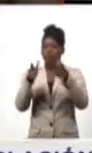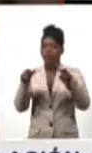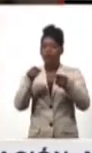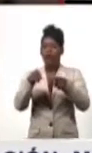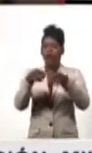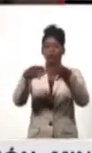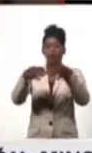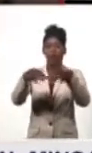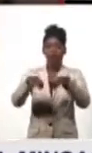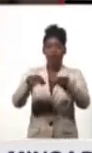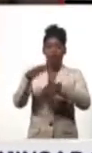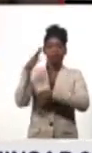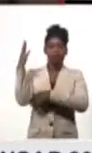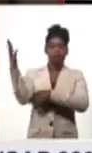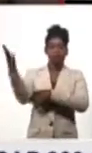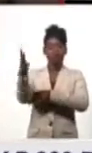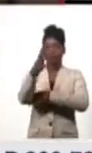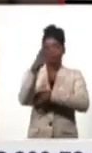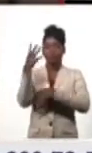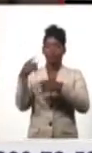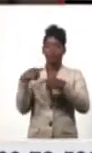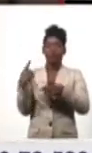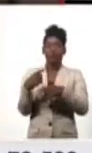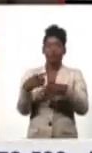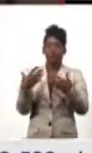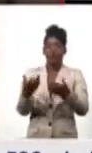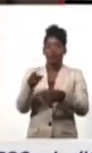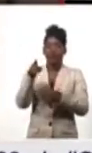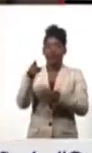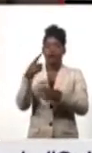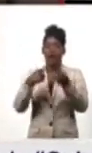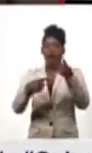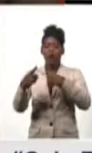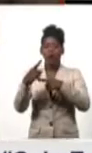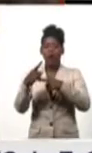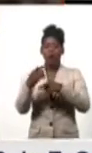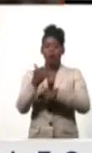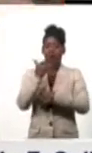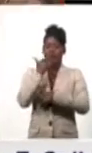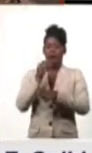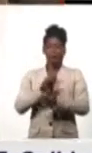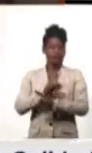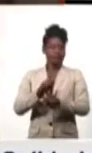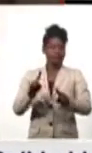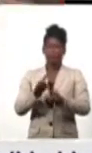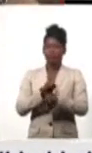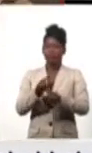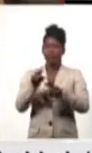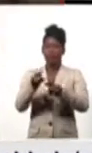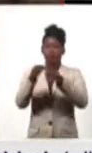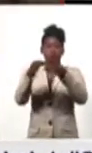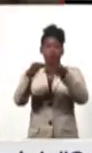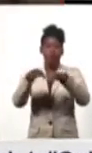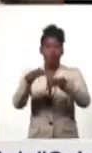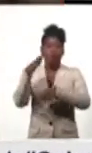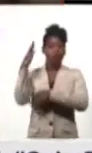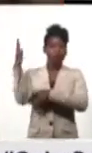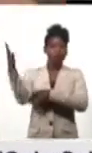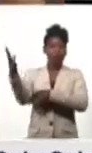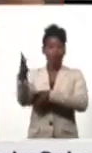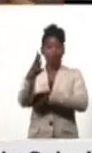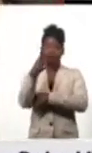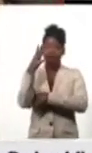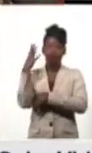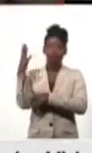y generalmente estos microorganismos son inocuos, o sea, no son dañinos. ¿Por qué? Porque forman parte de un ecosistema,